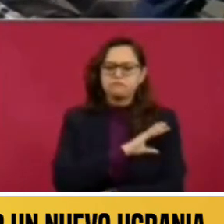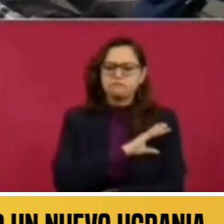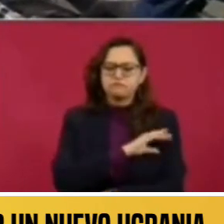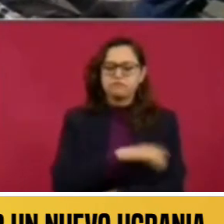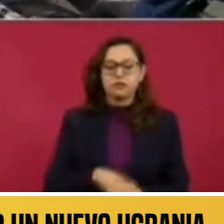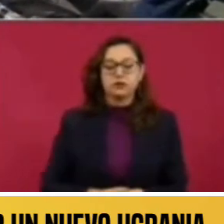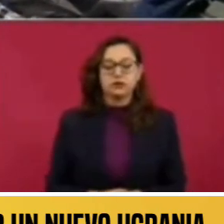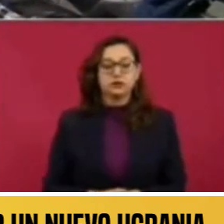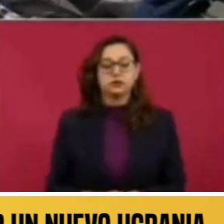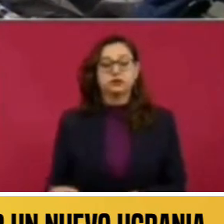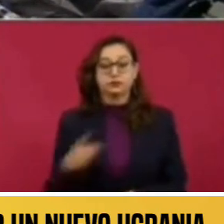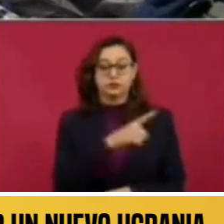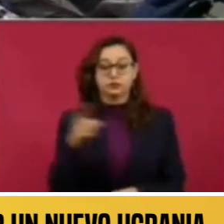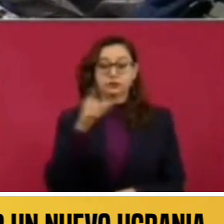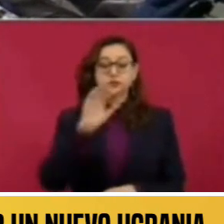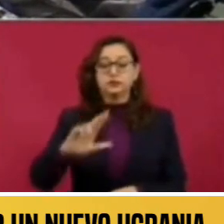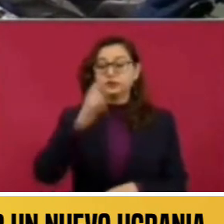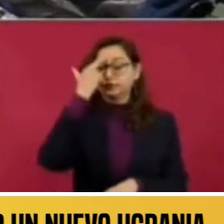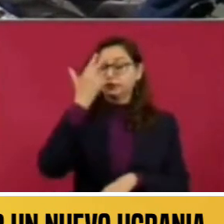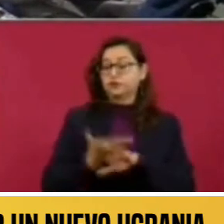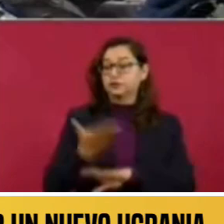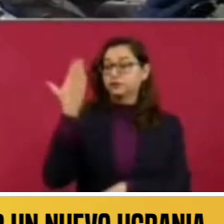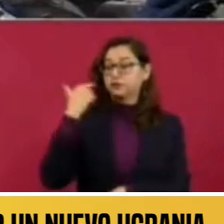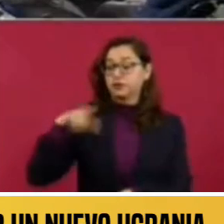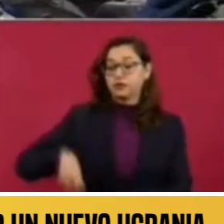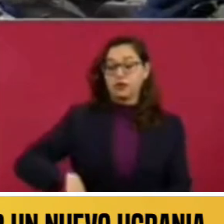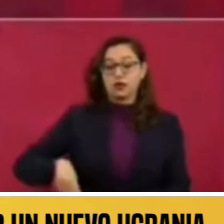presidente Peña se